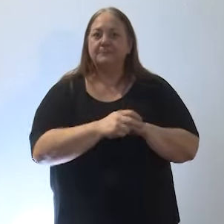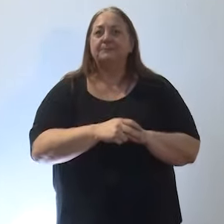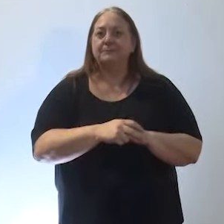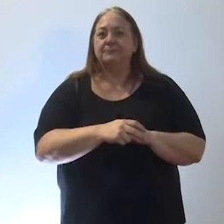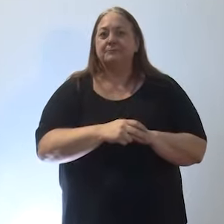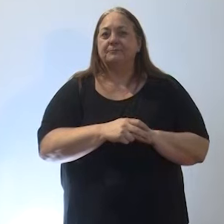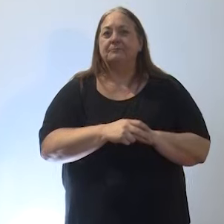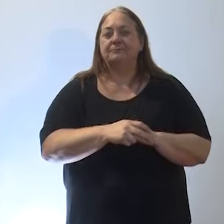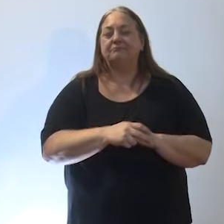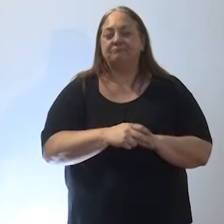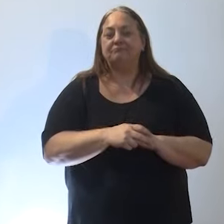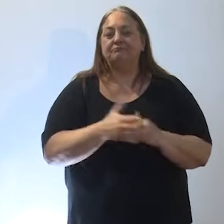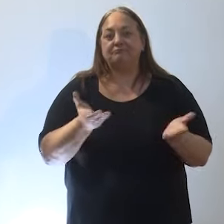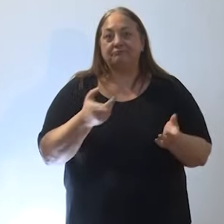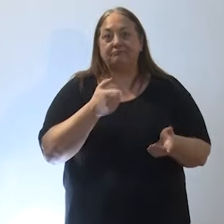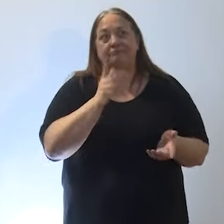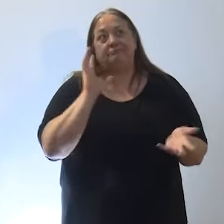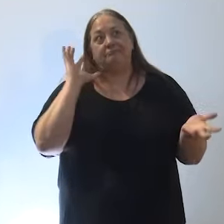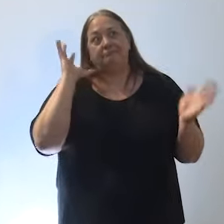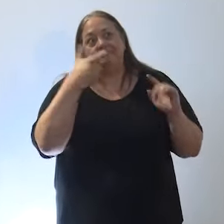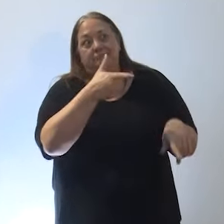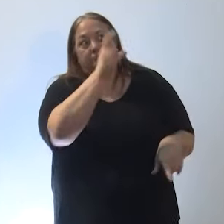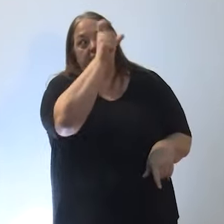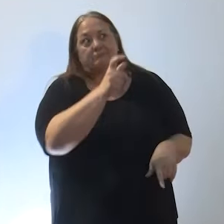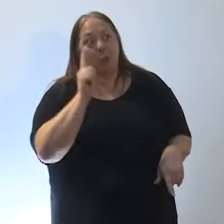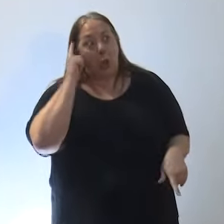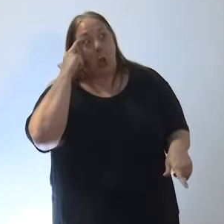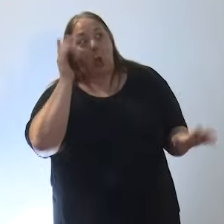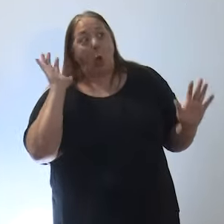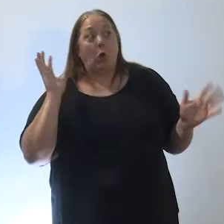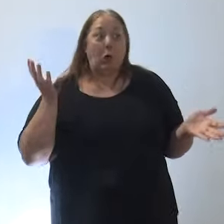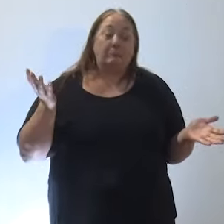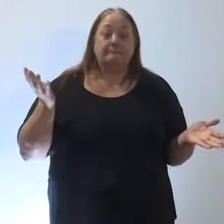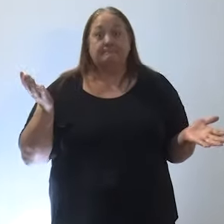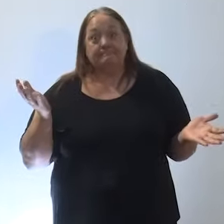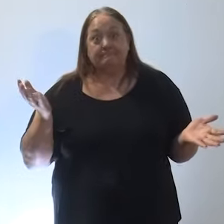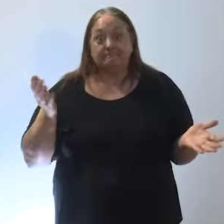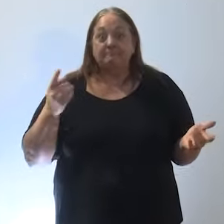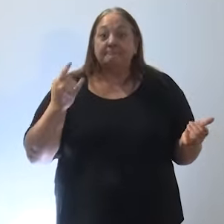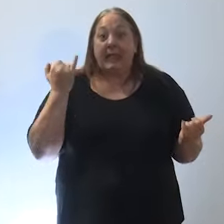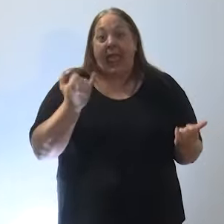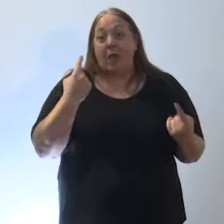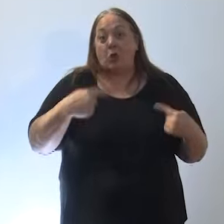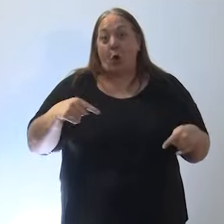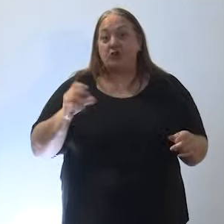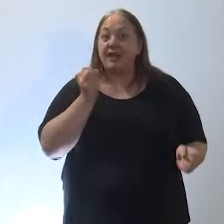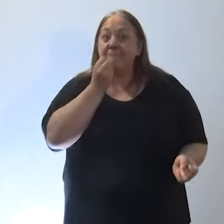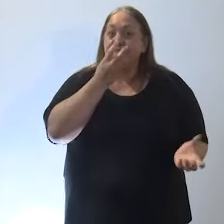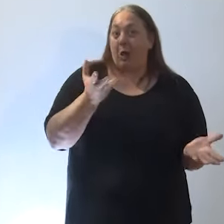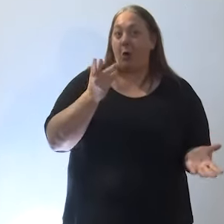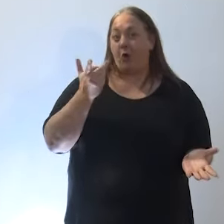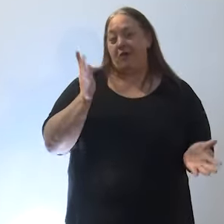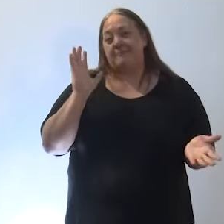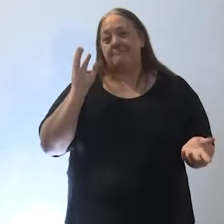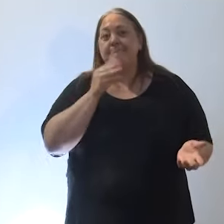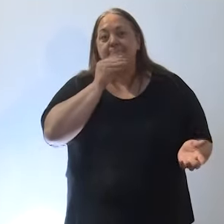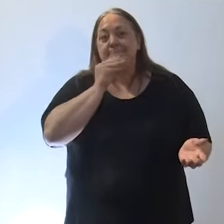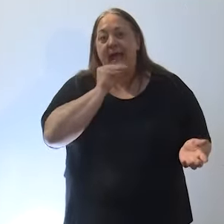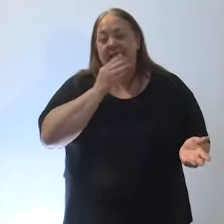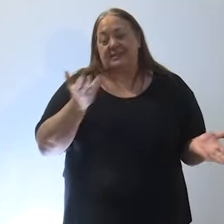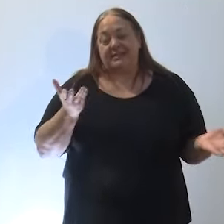de loco para ser Loco este digamos hace cosas mucho mejor que las que hizo masa que en plena campaña electoral la